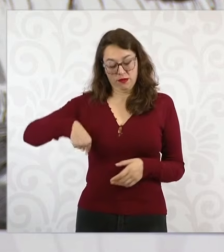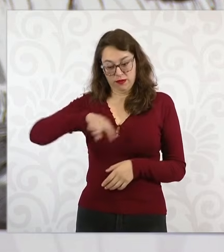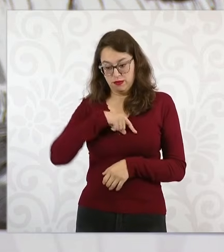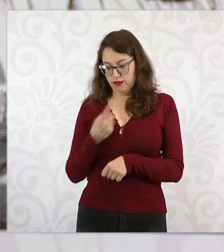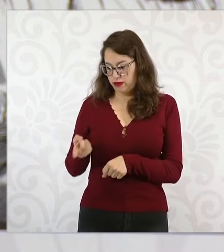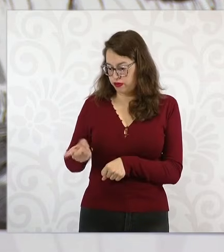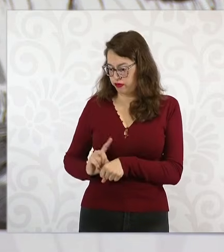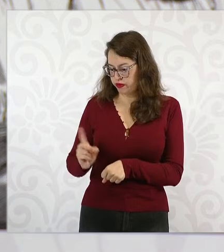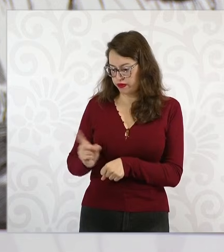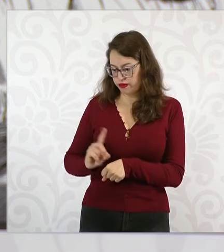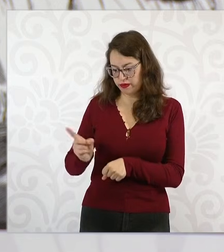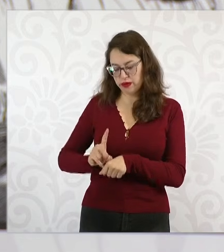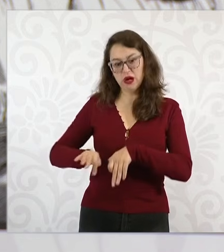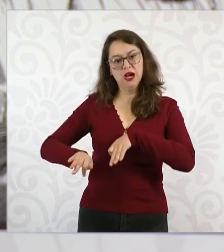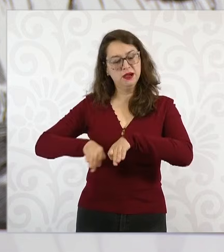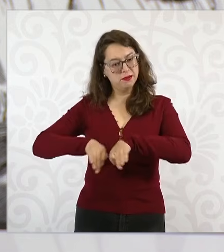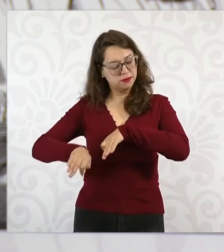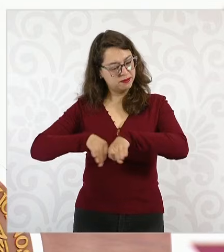días